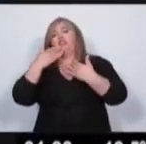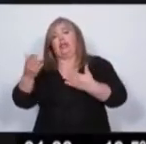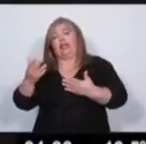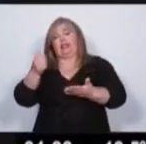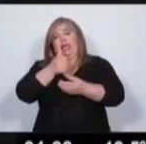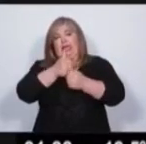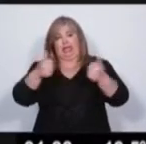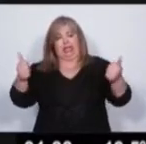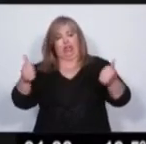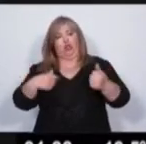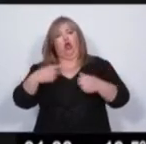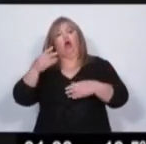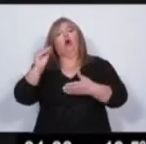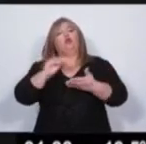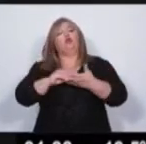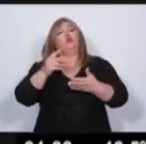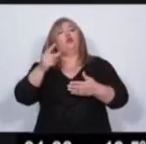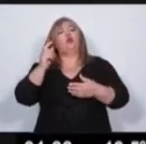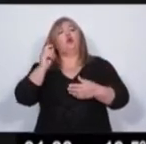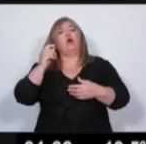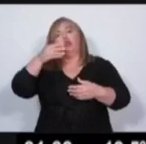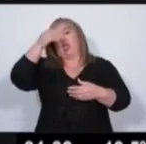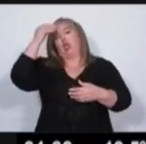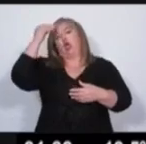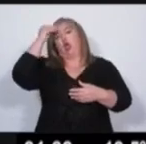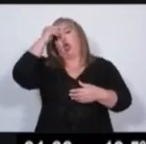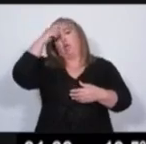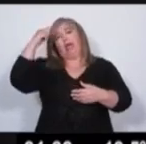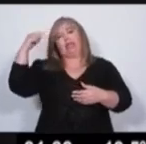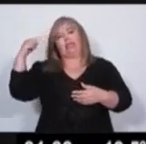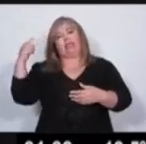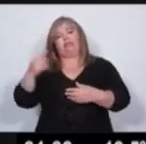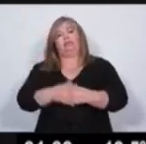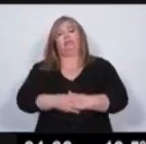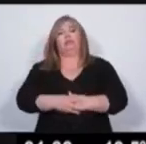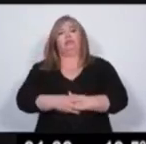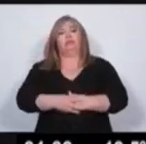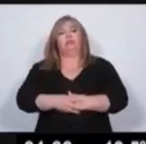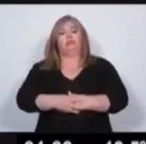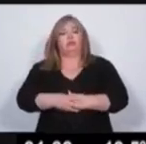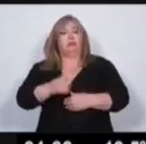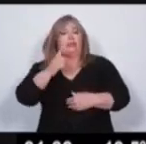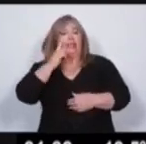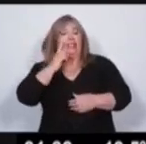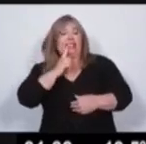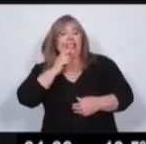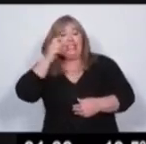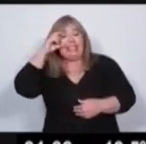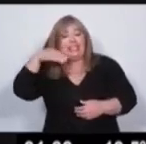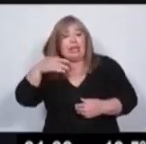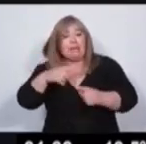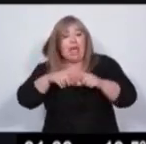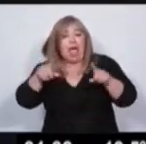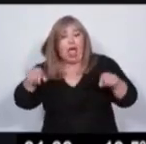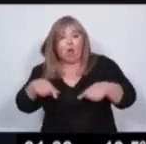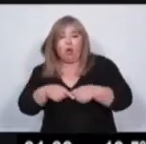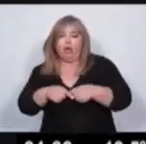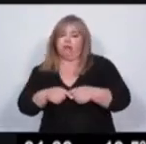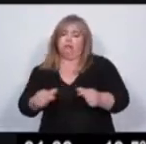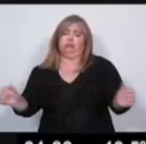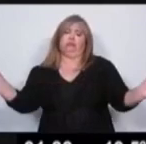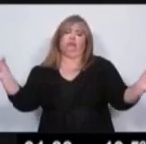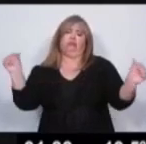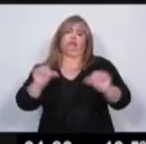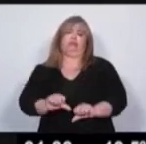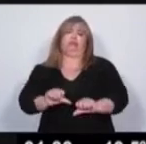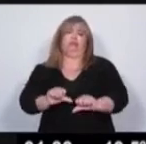el candidato del frente elegido Omar parisi editen aula fracaso ninguna duda miren sus